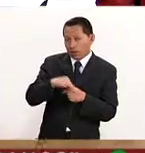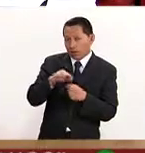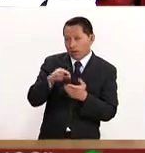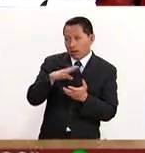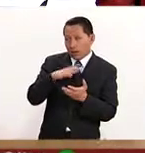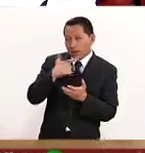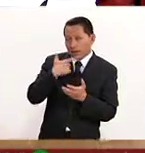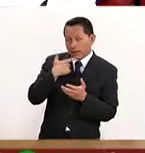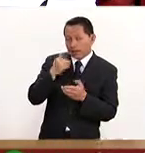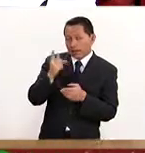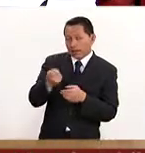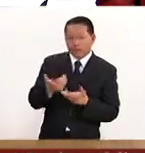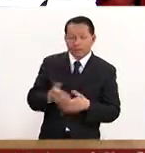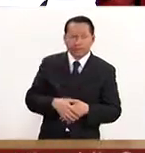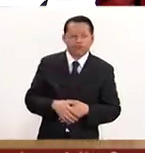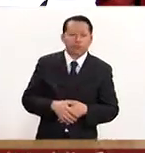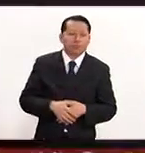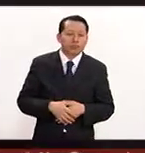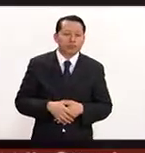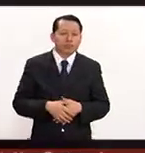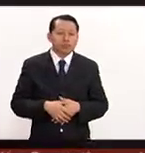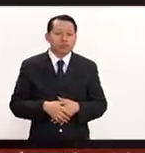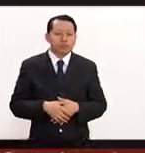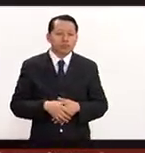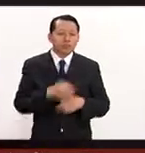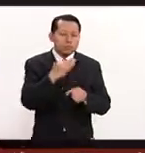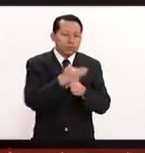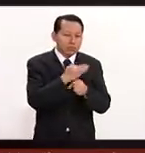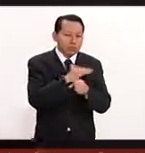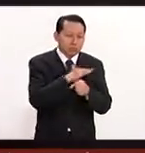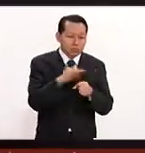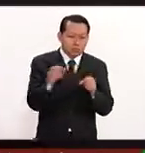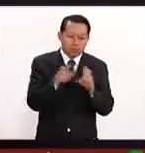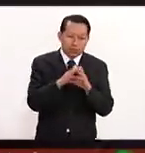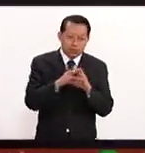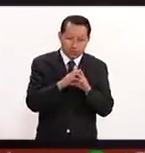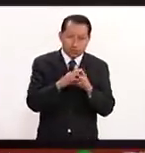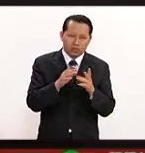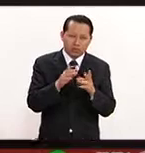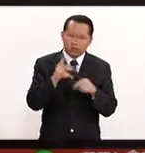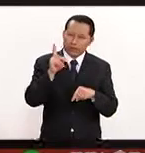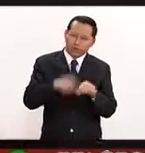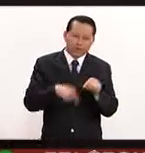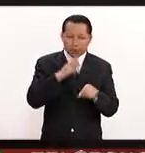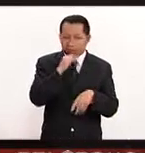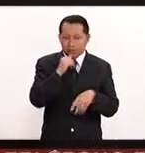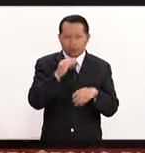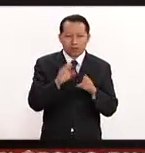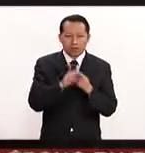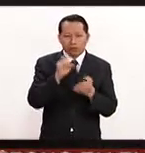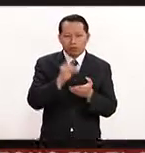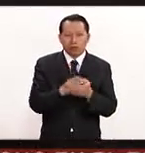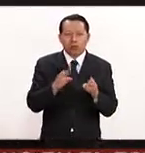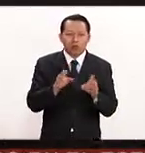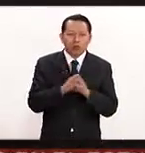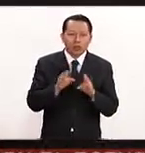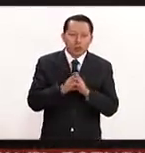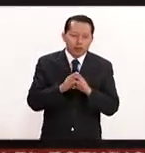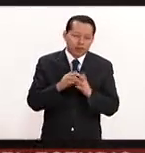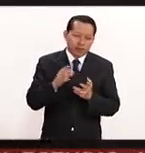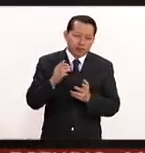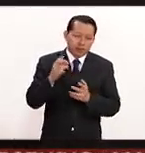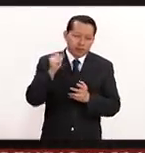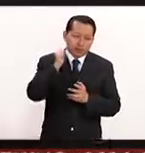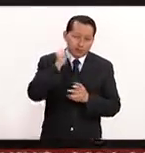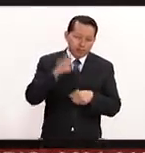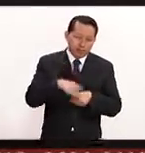británicos? Pues realmente no hay manera, digamos, que en este momento de echarlo atrás. Realmente la única manera sería si en el Parlamento, ahora que